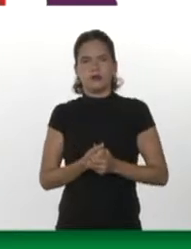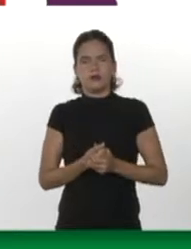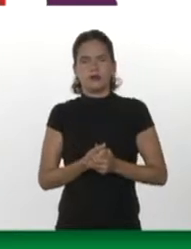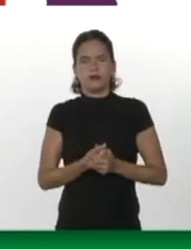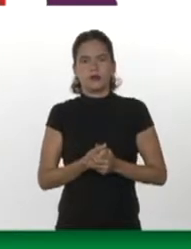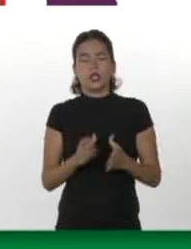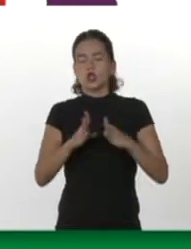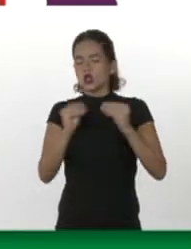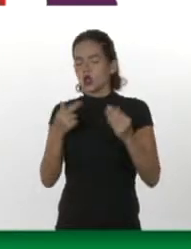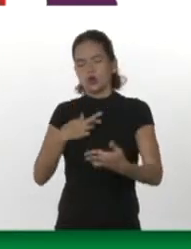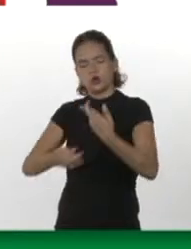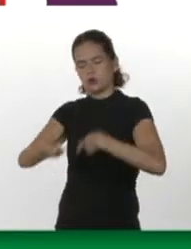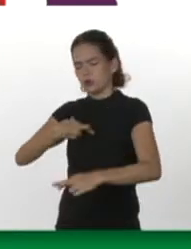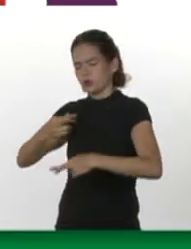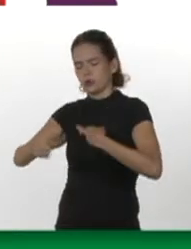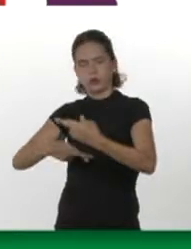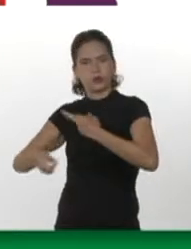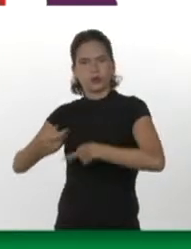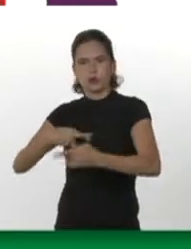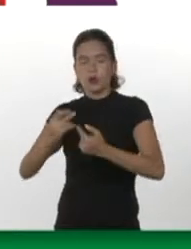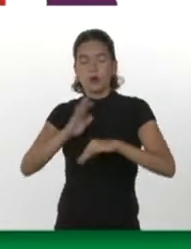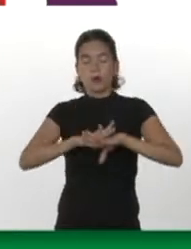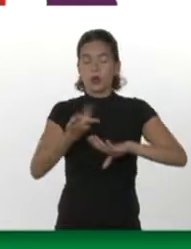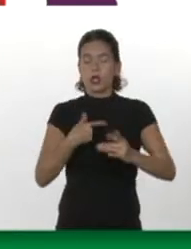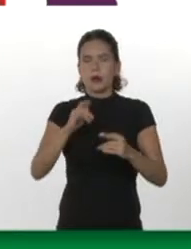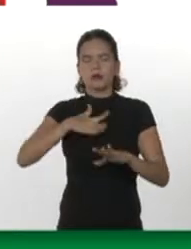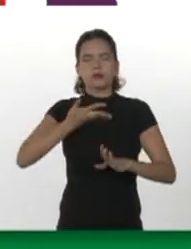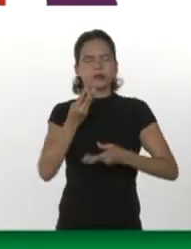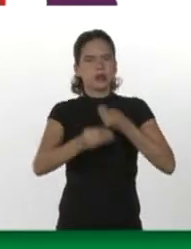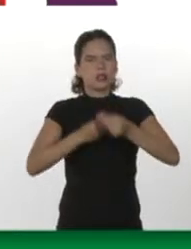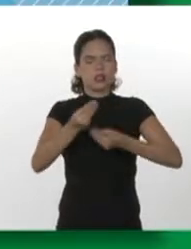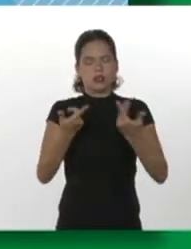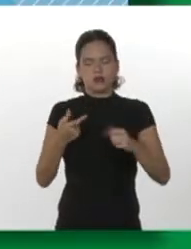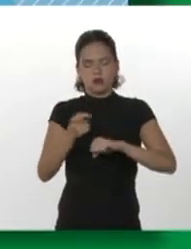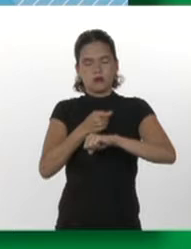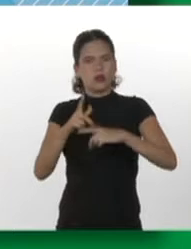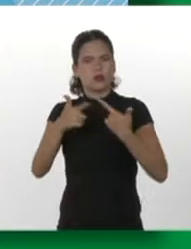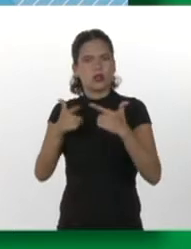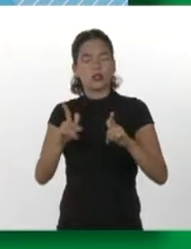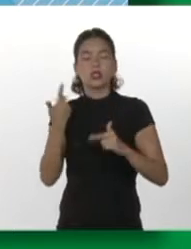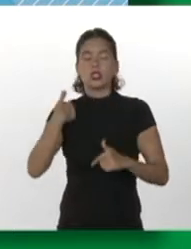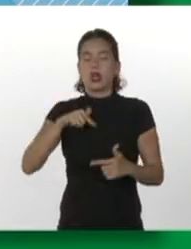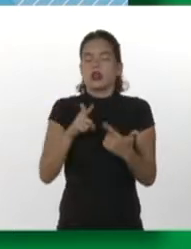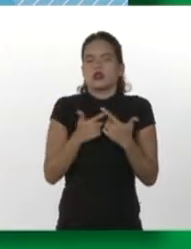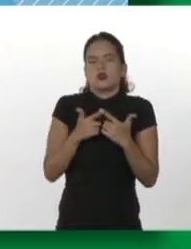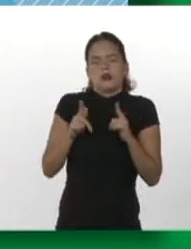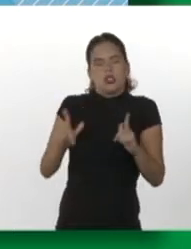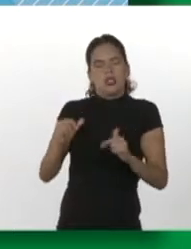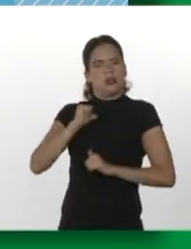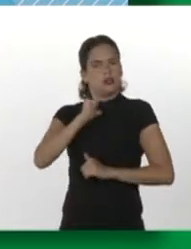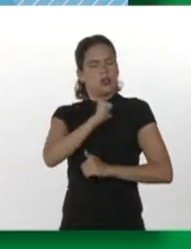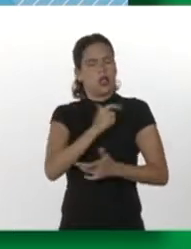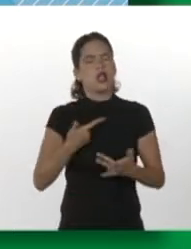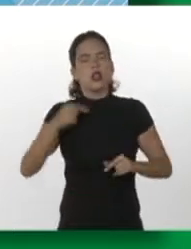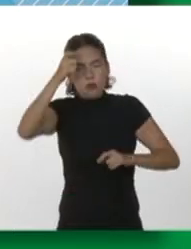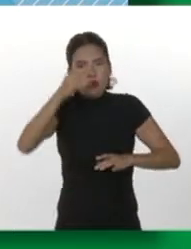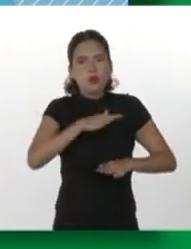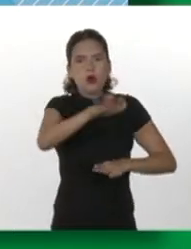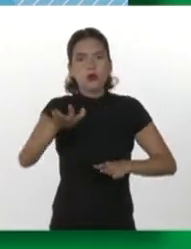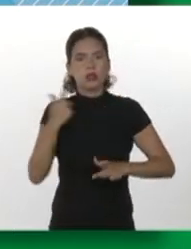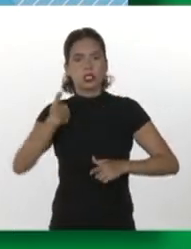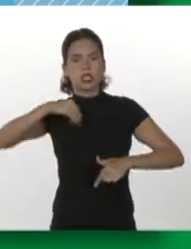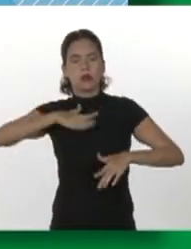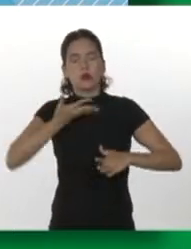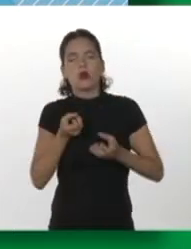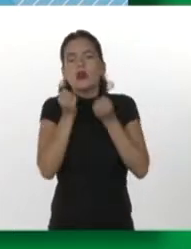ellos están relacionados entre sí, ¿verdad? Porque para poder ejercer la democracia tengo que tener la soberanía, el pueblo tiene que expresarse.